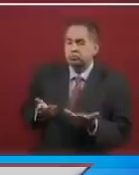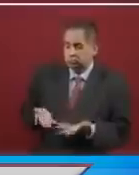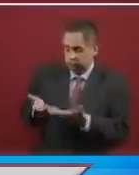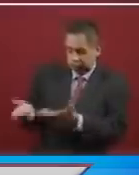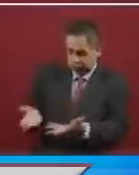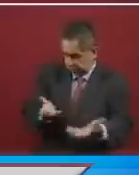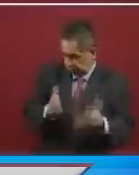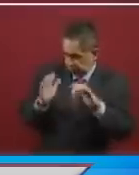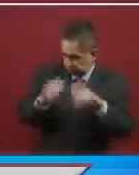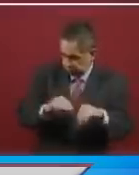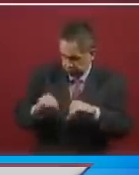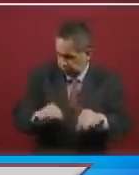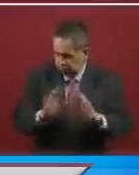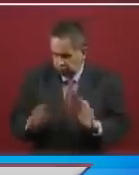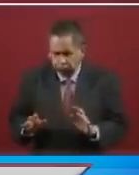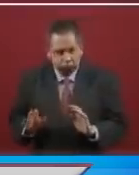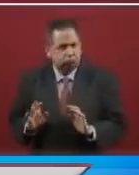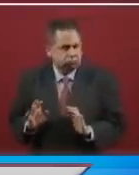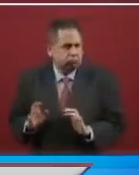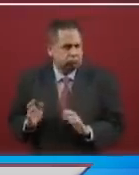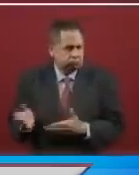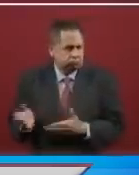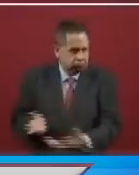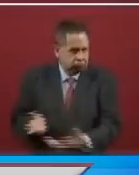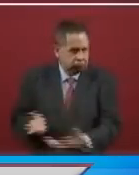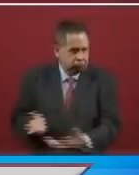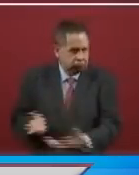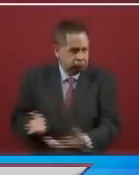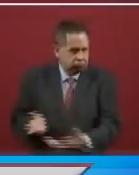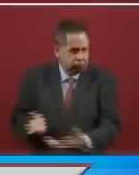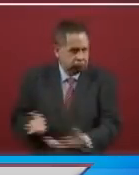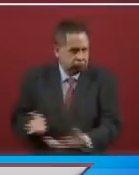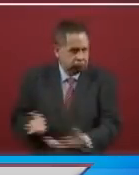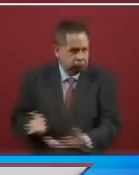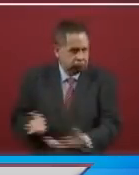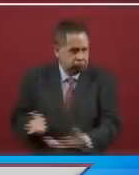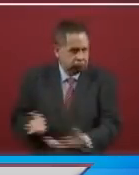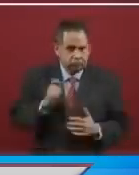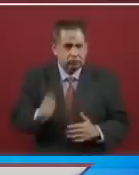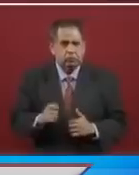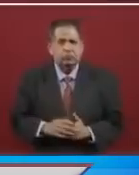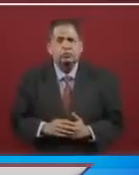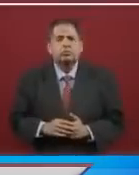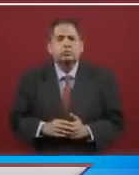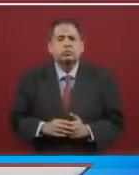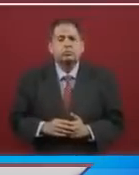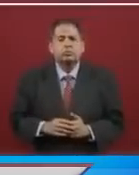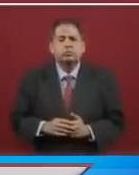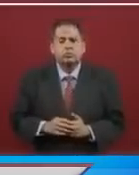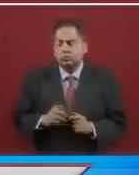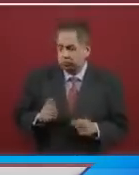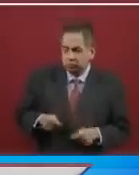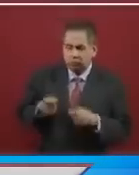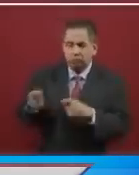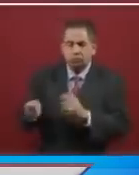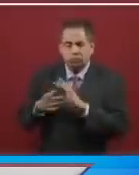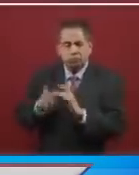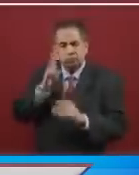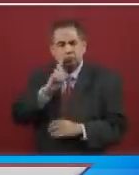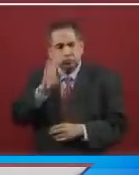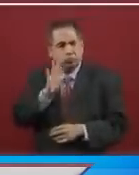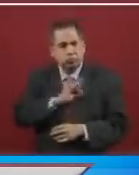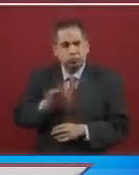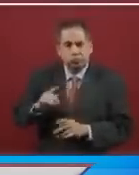hay contradicción en la política del gobierno. Se actúa con mucho respeto a los migrantes y reitera que no hay presiones de los Estados Unidos. El